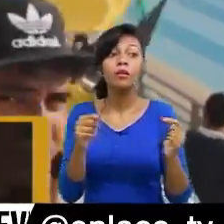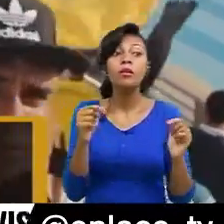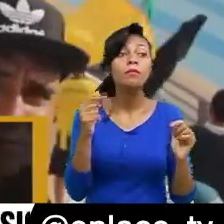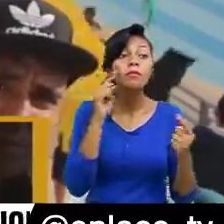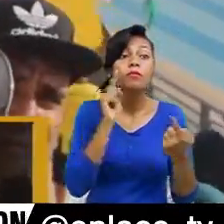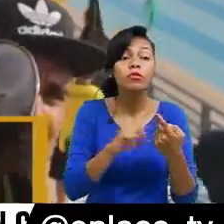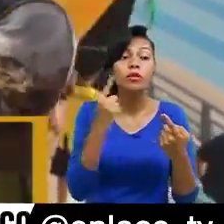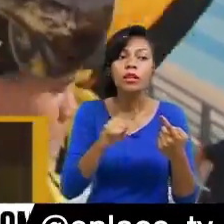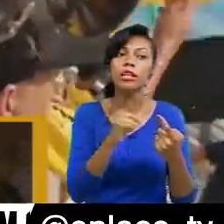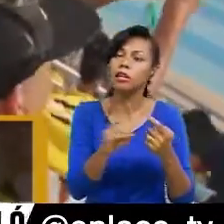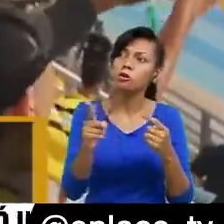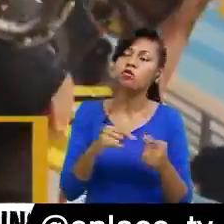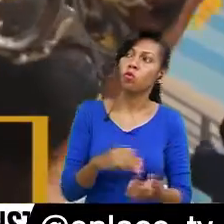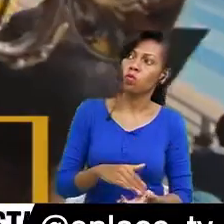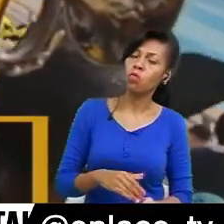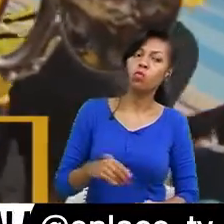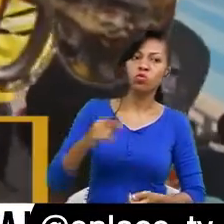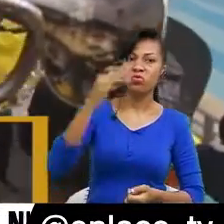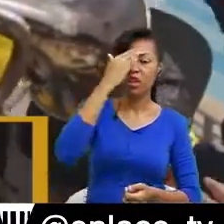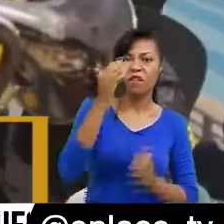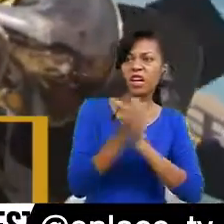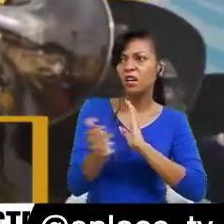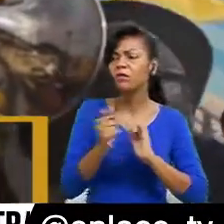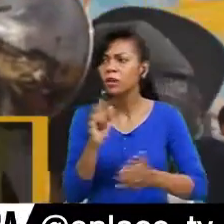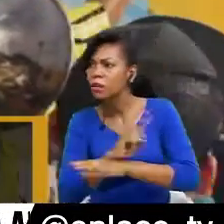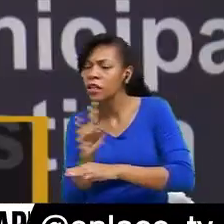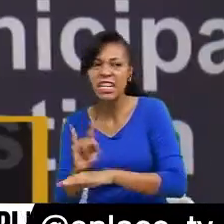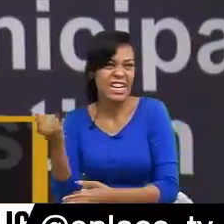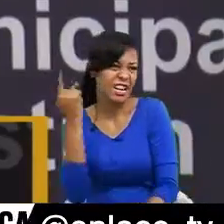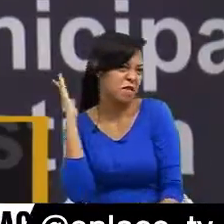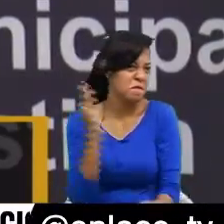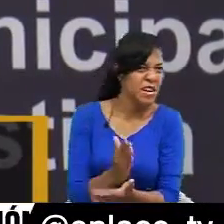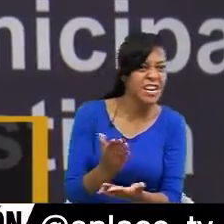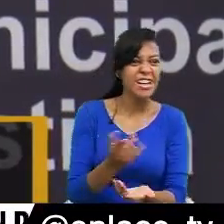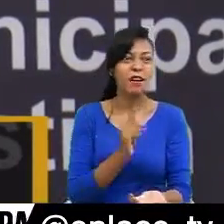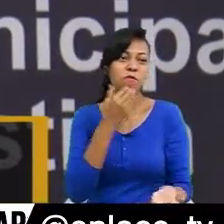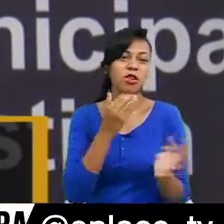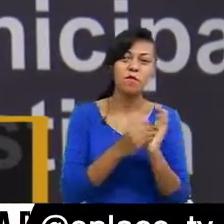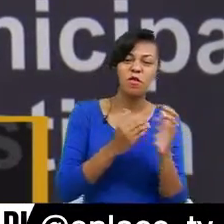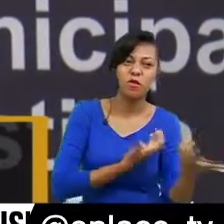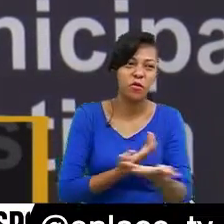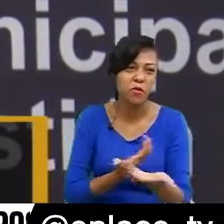respuesta, medir la capacidad de respuesta del equipo de contraincendio refinería,